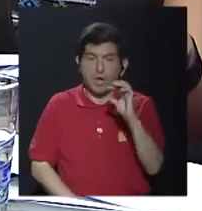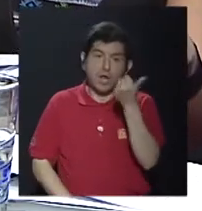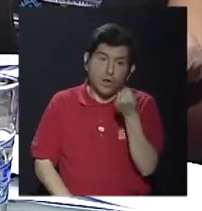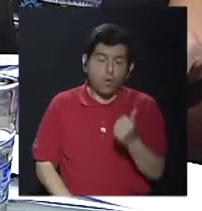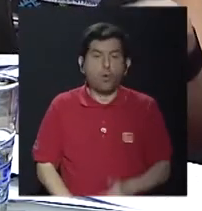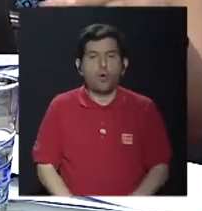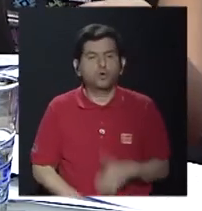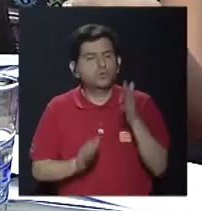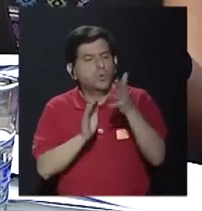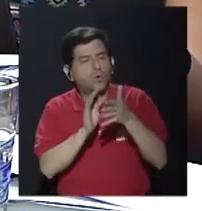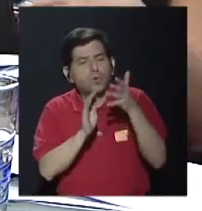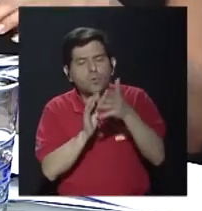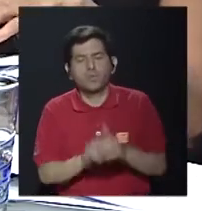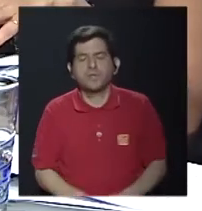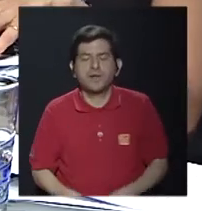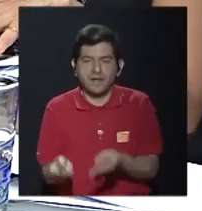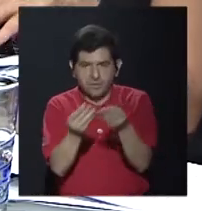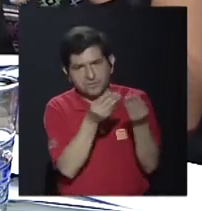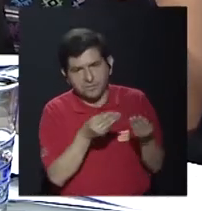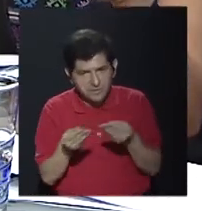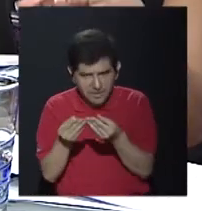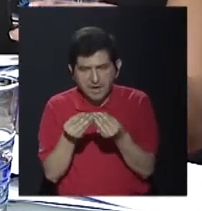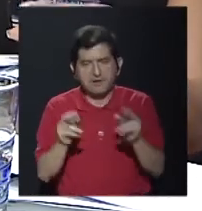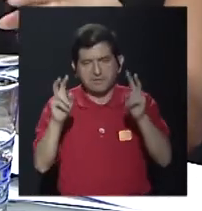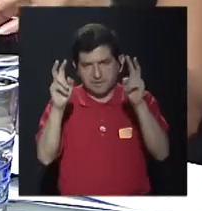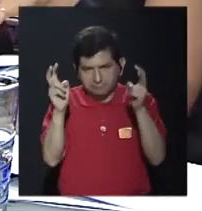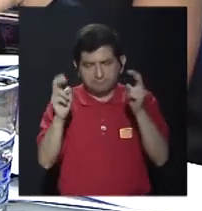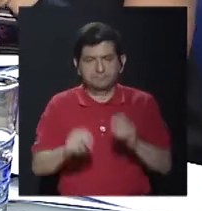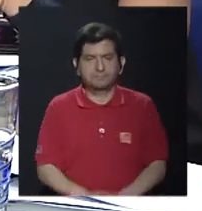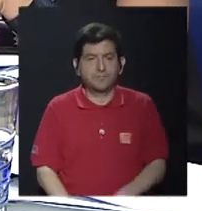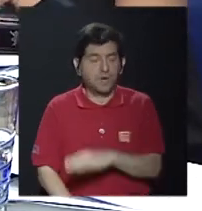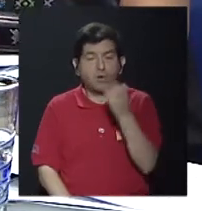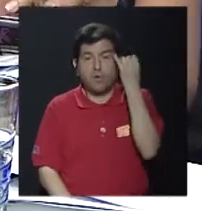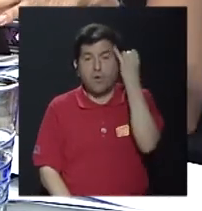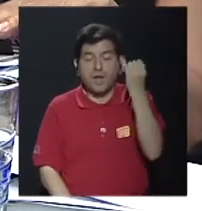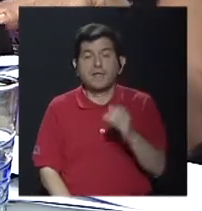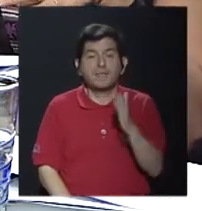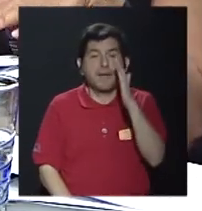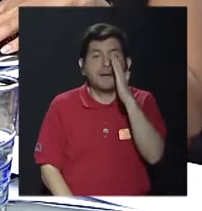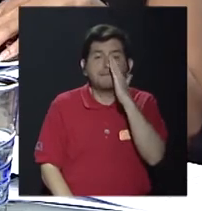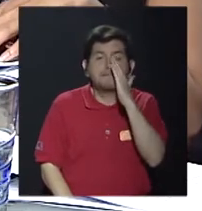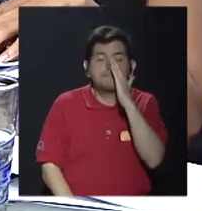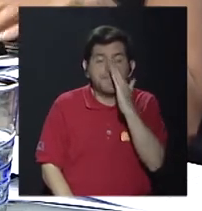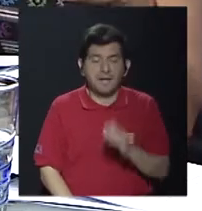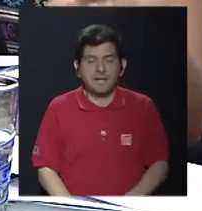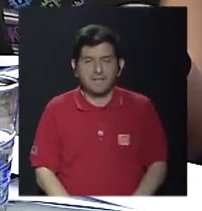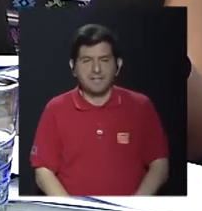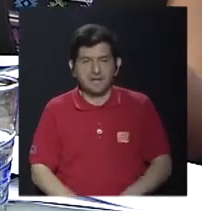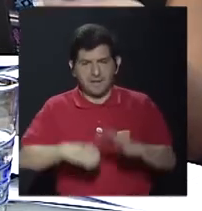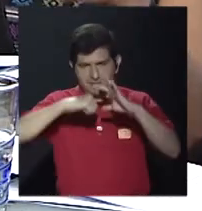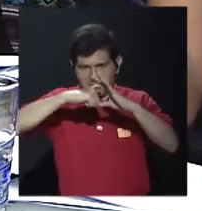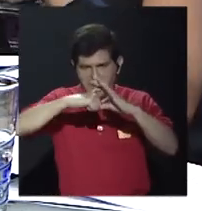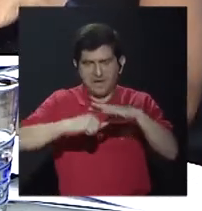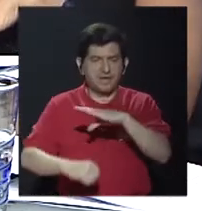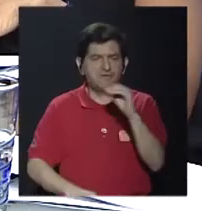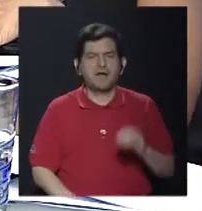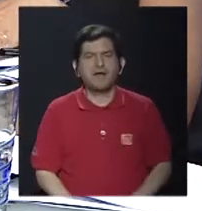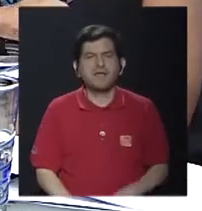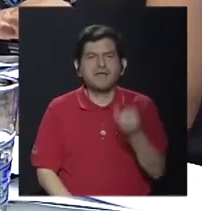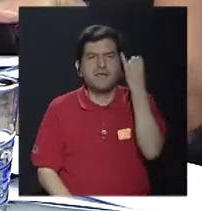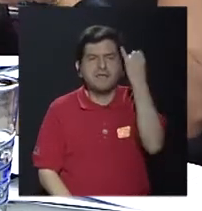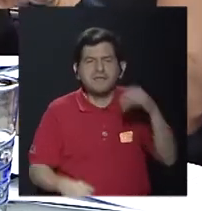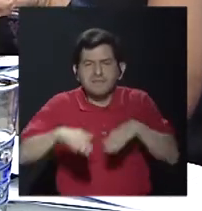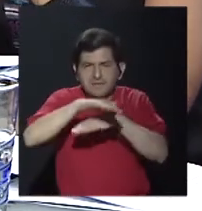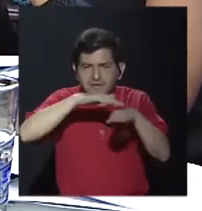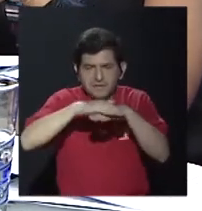es el del cuido de la tierra, ¿verdad? Cuidado con el concepto de madre tierra y los esencialismos. Y por otro